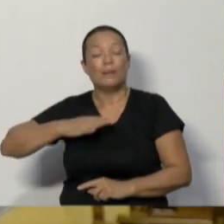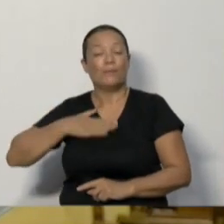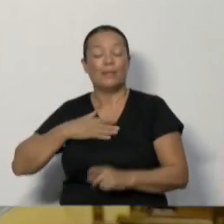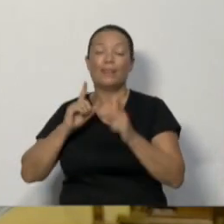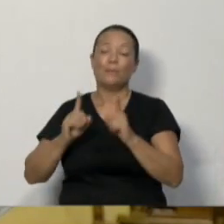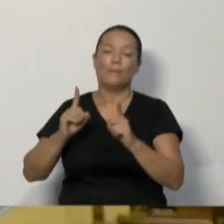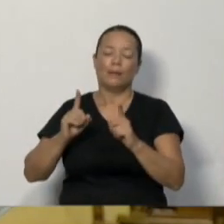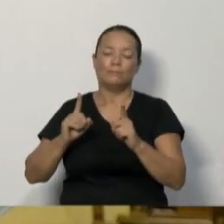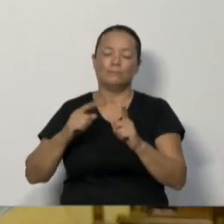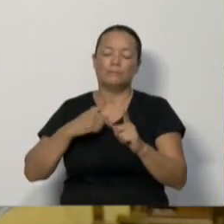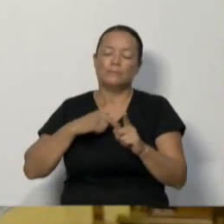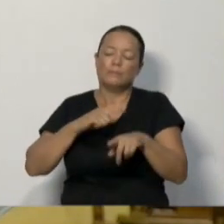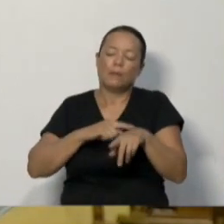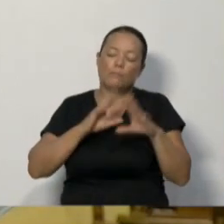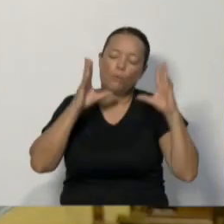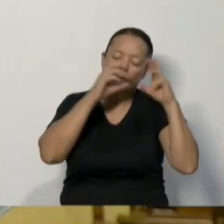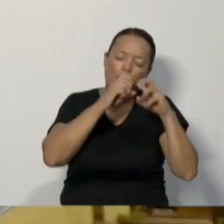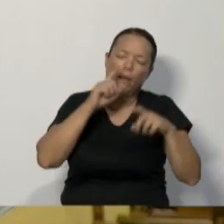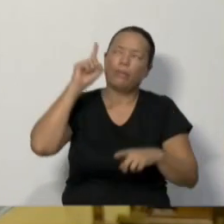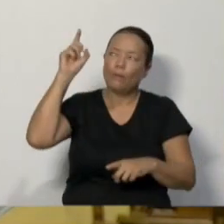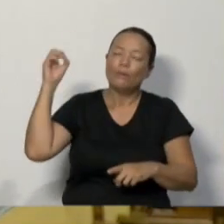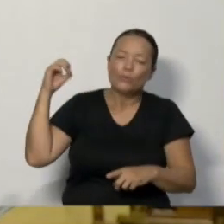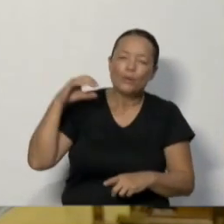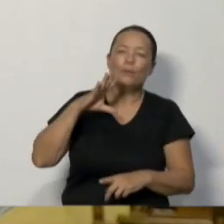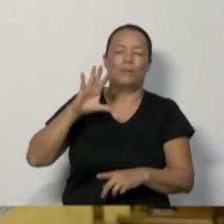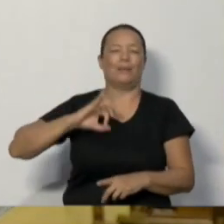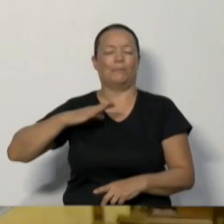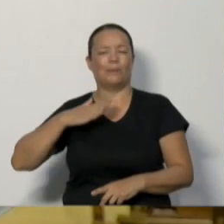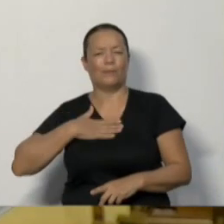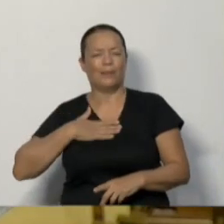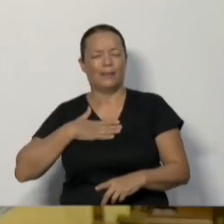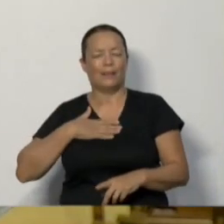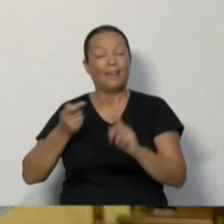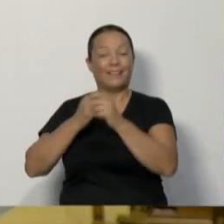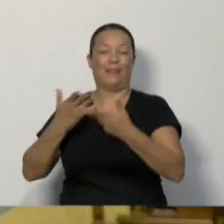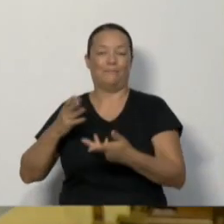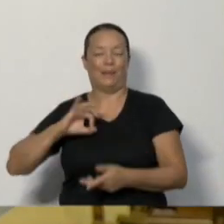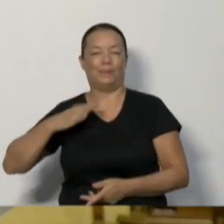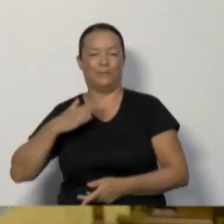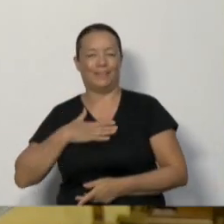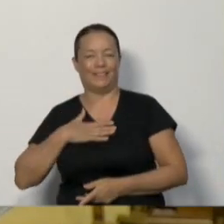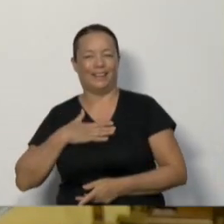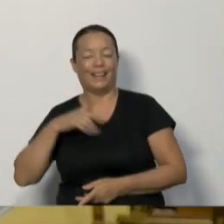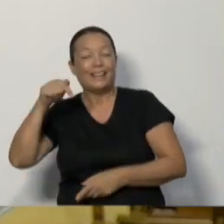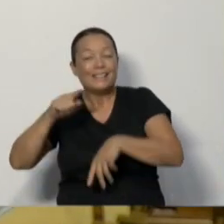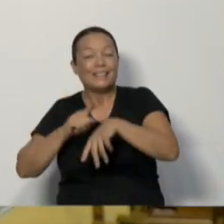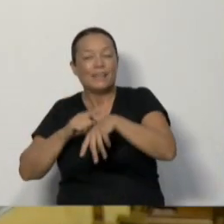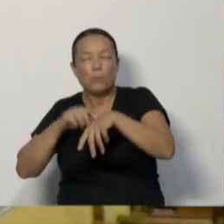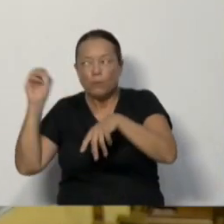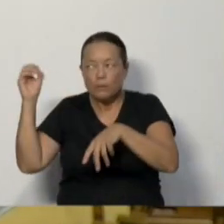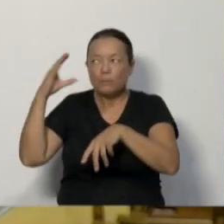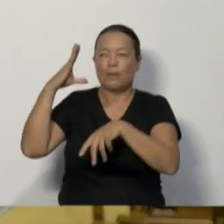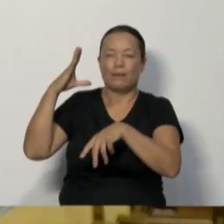nuestra vida las oscuridades. Y entonces, en esos momentos de luz que se nos ilumina un poco la vida, es